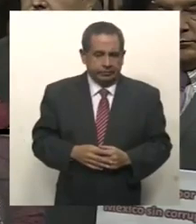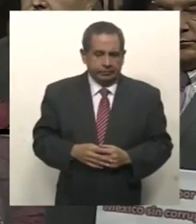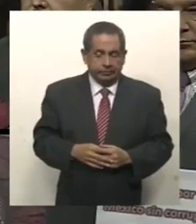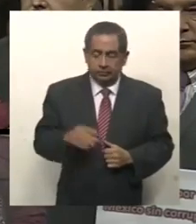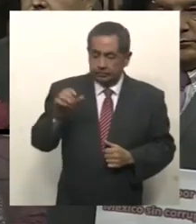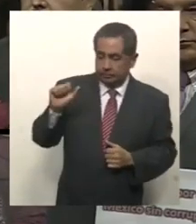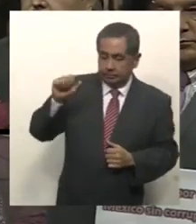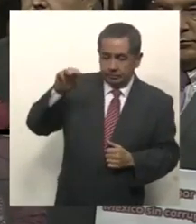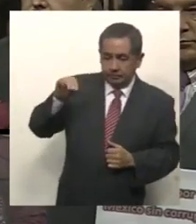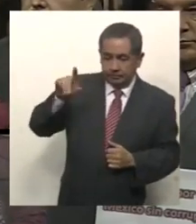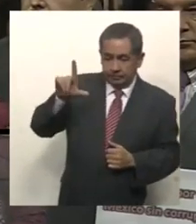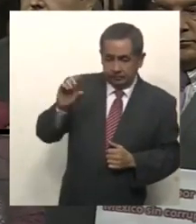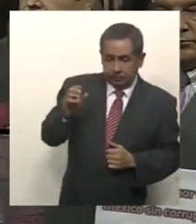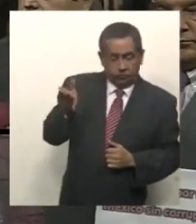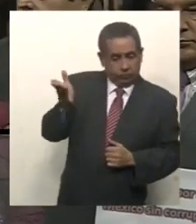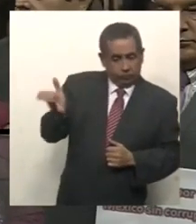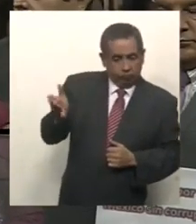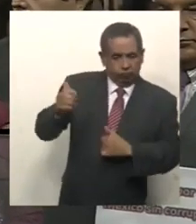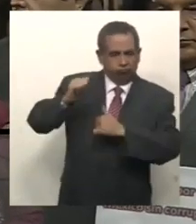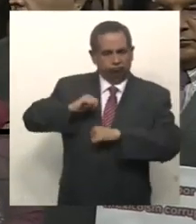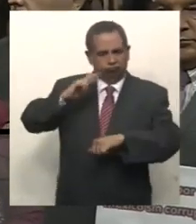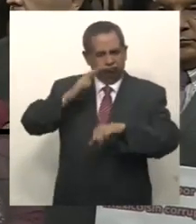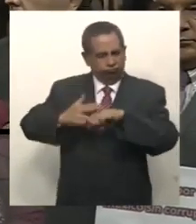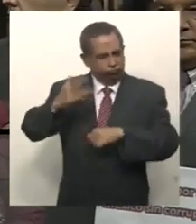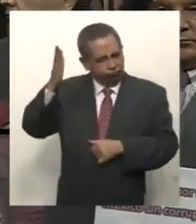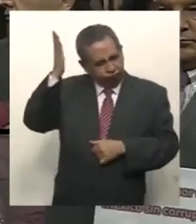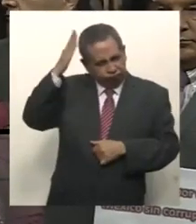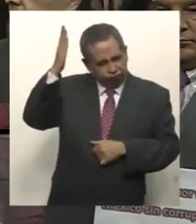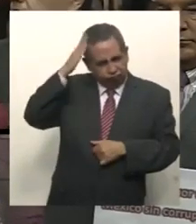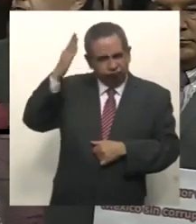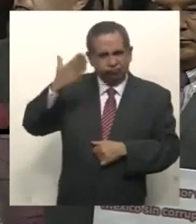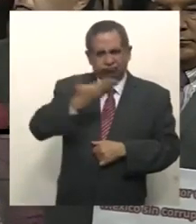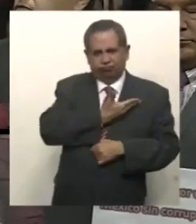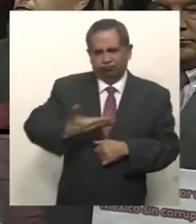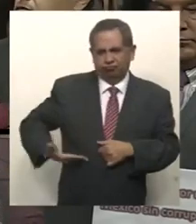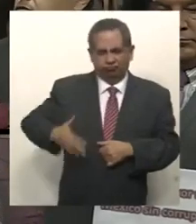Andrés Manuel López Obrador, como titular del Ejecutivo Federal,